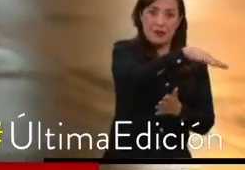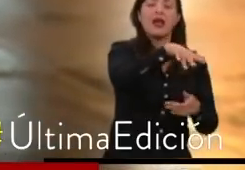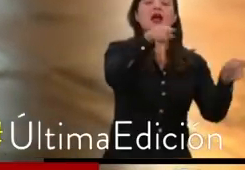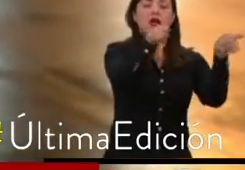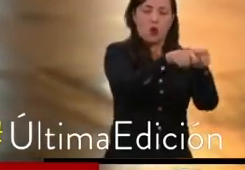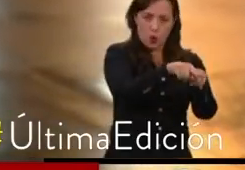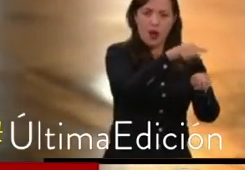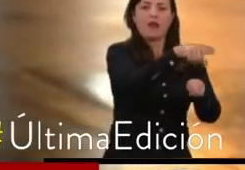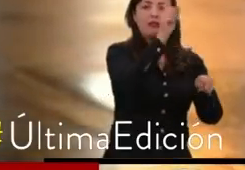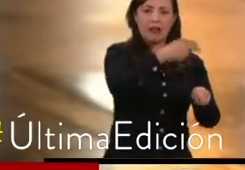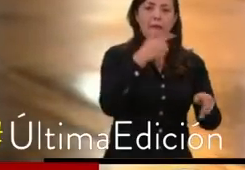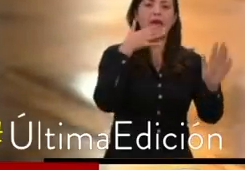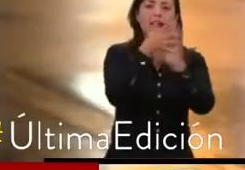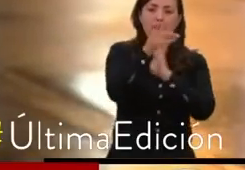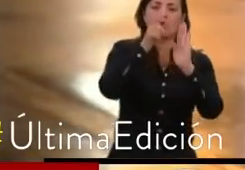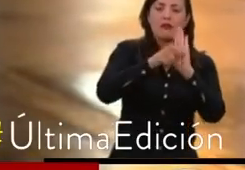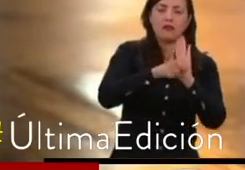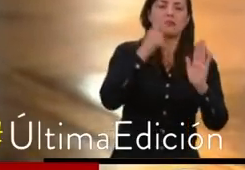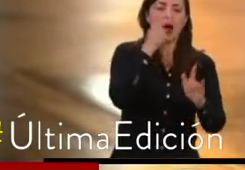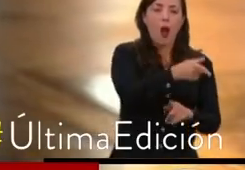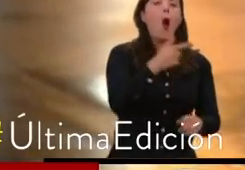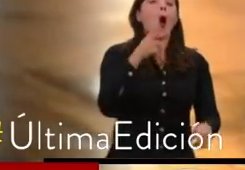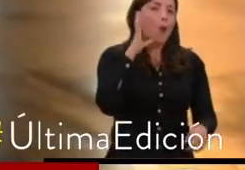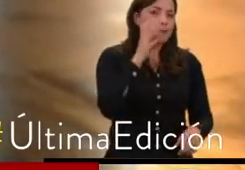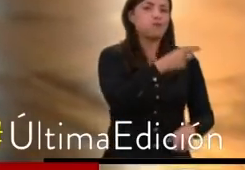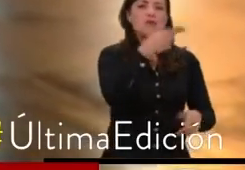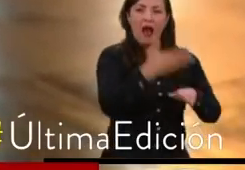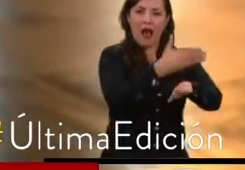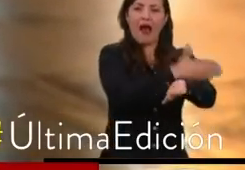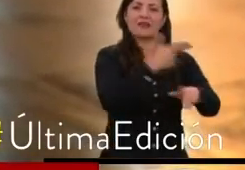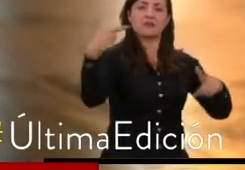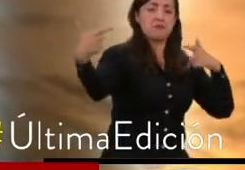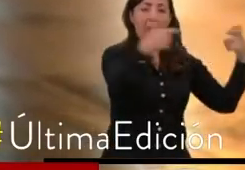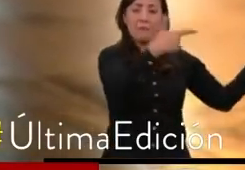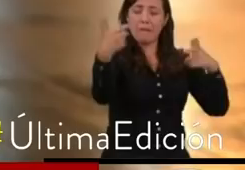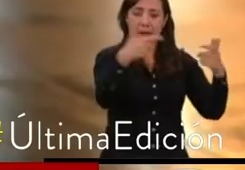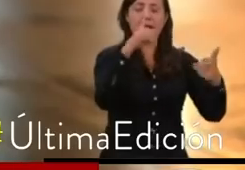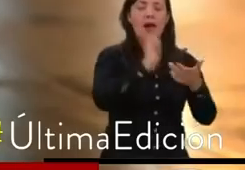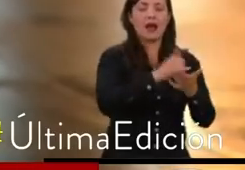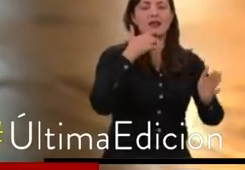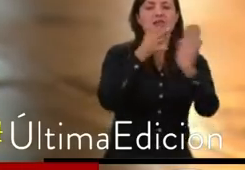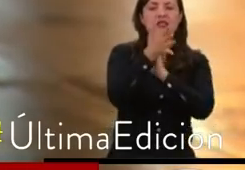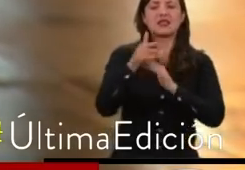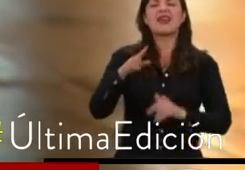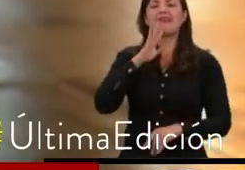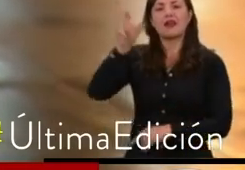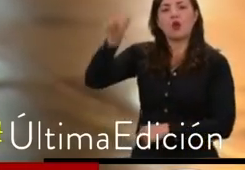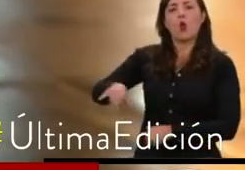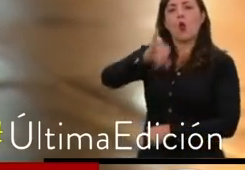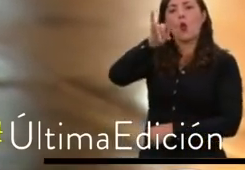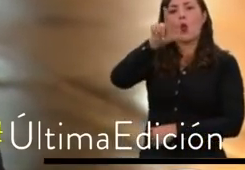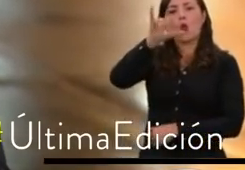personería que se habrían presentado disparos en medio de los disturbios. Este informe lo preparó Julián Ríos.